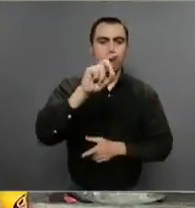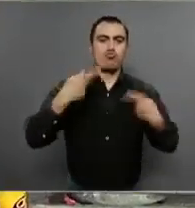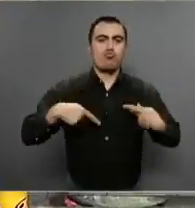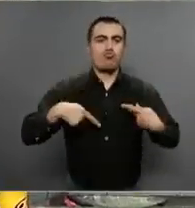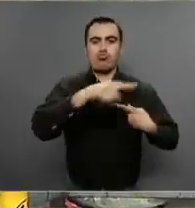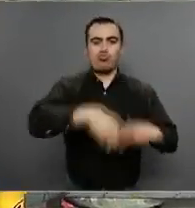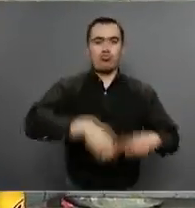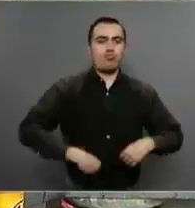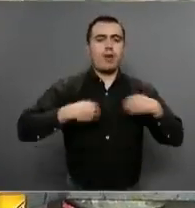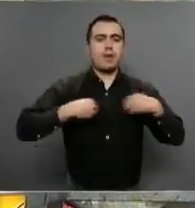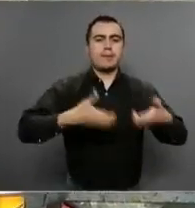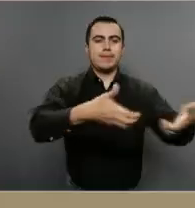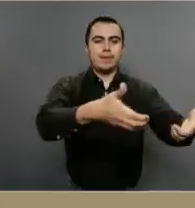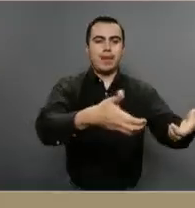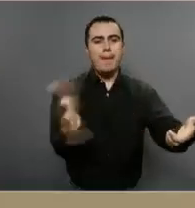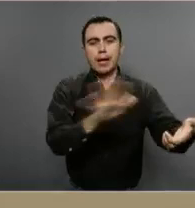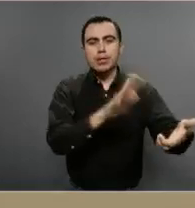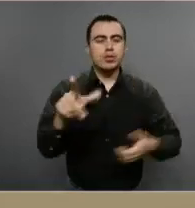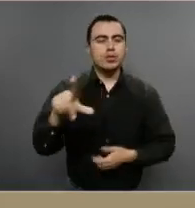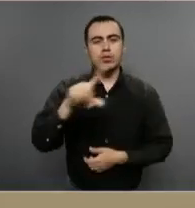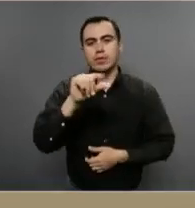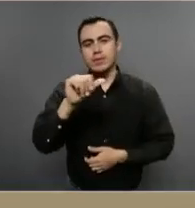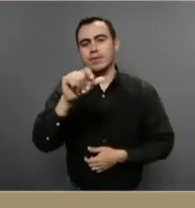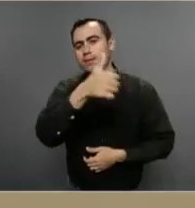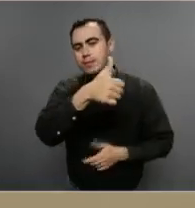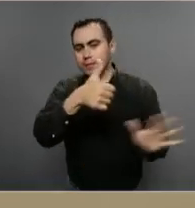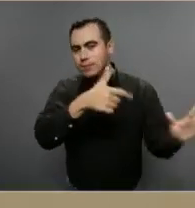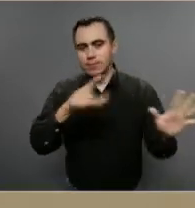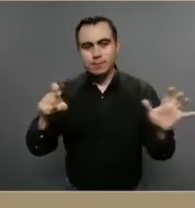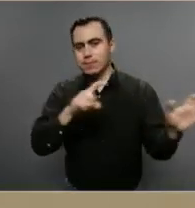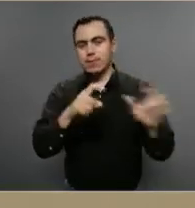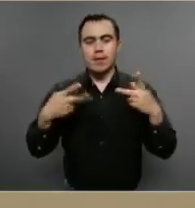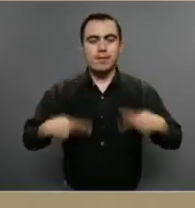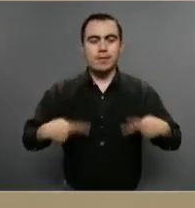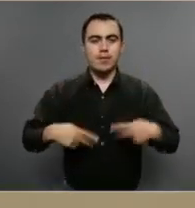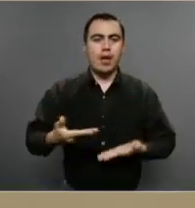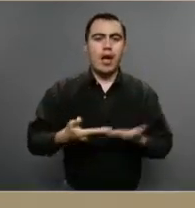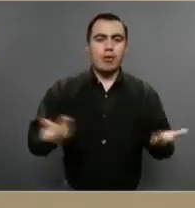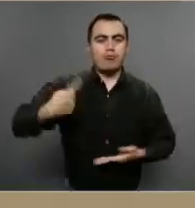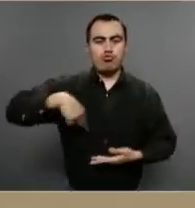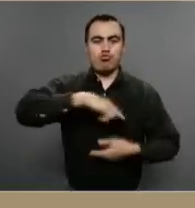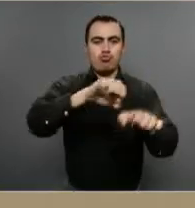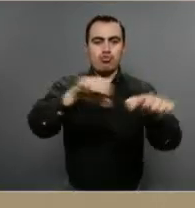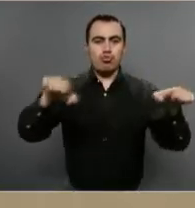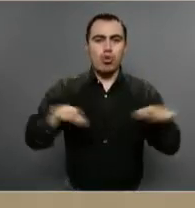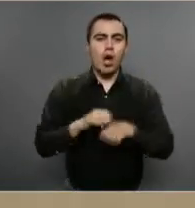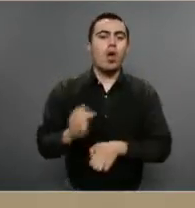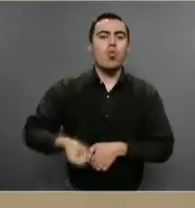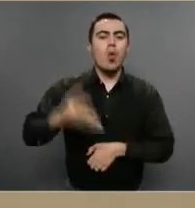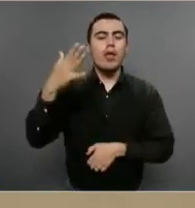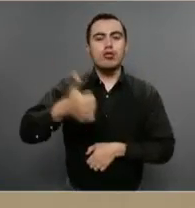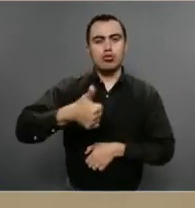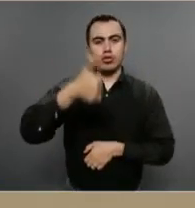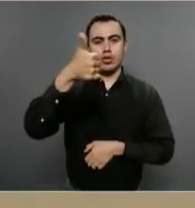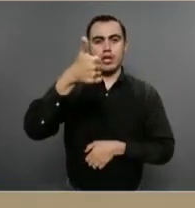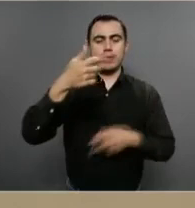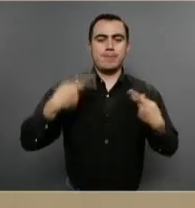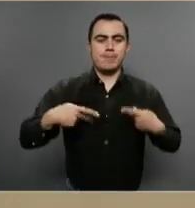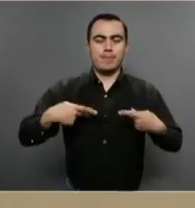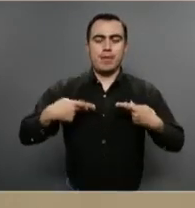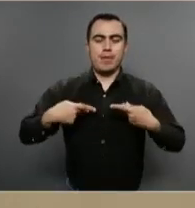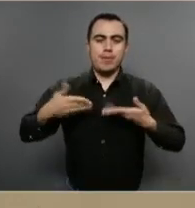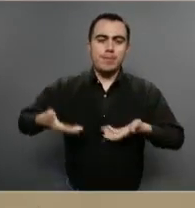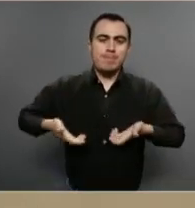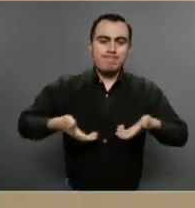de 600 personas. Te estoy hablando que el equipo del Caracol somos 6 personas que estamos saliendo ahorita a las calles,